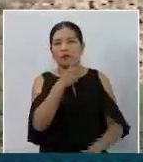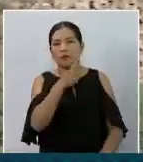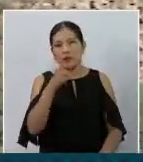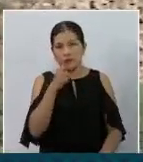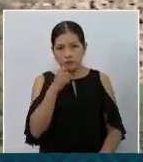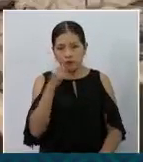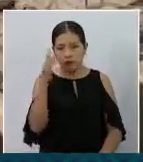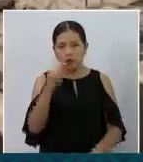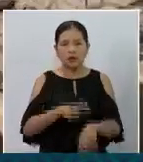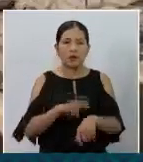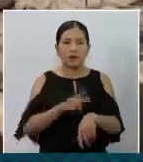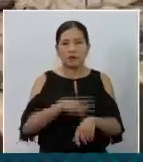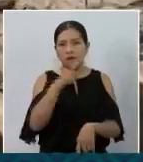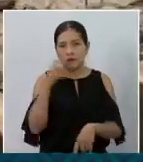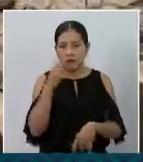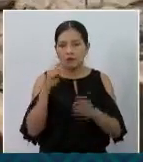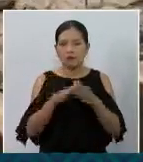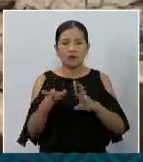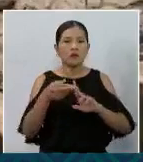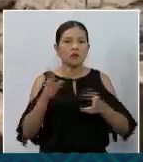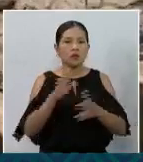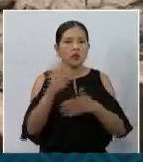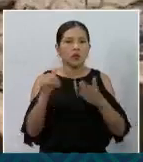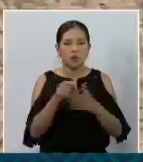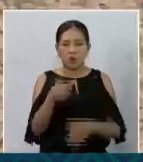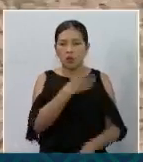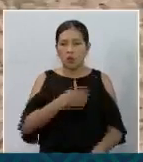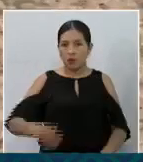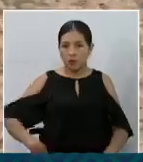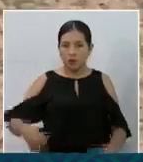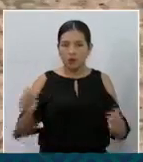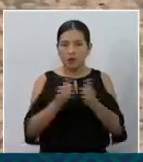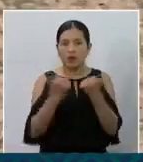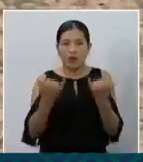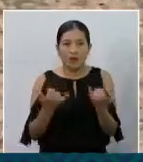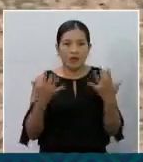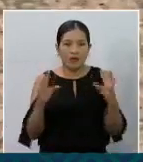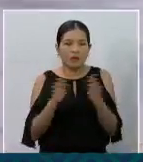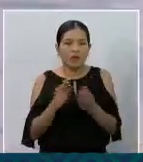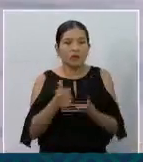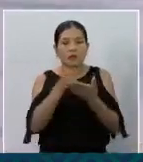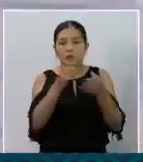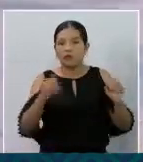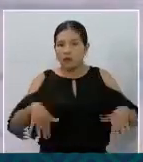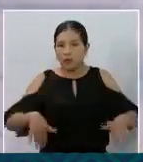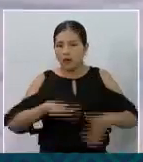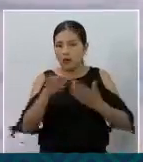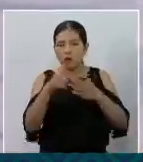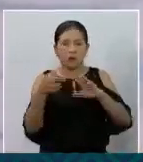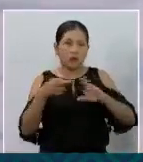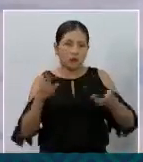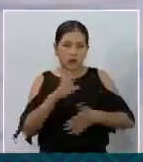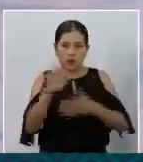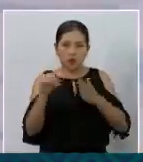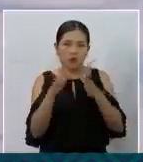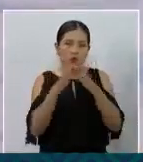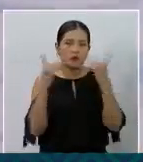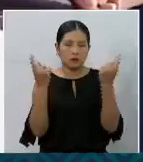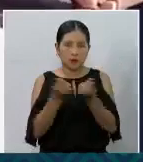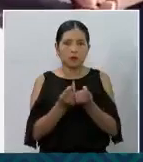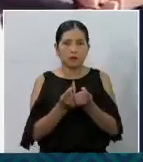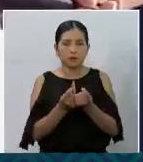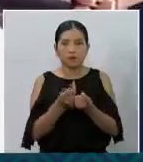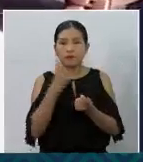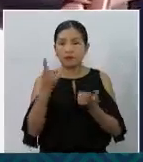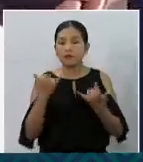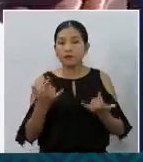temporada seca. Autoridades regionales reprochan que la gobernación hasta el momento no haya prestado ayuda a las regiones afectadas en el departamento. Hasta